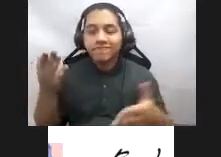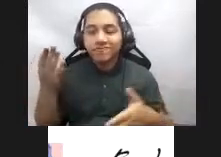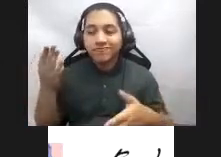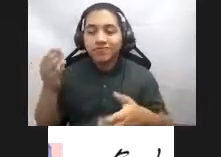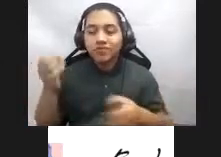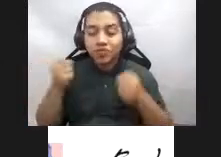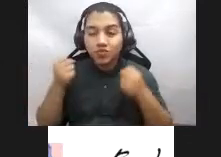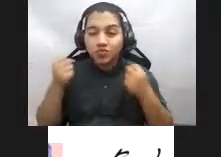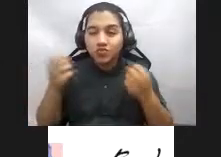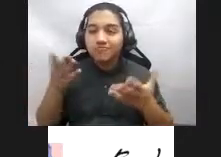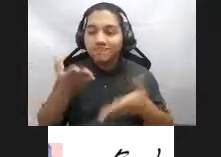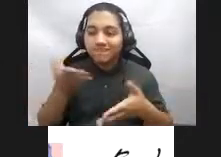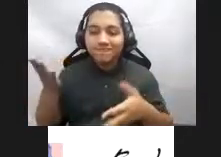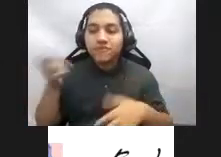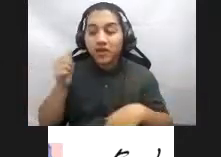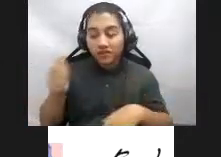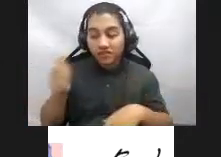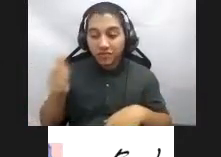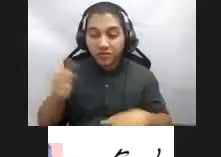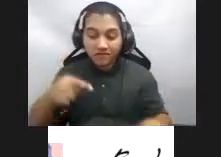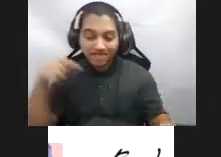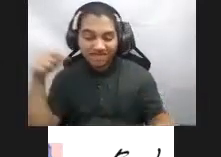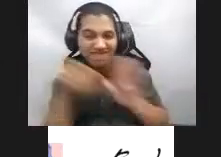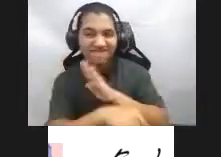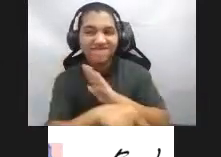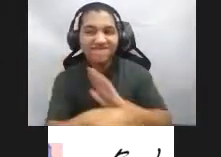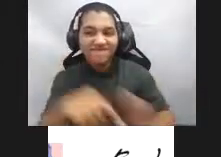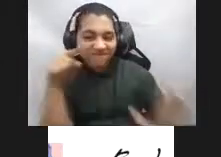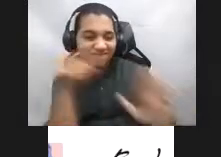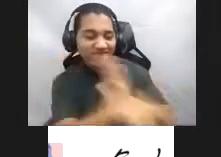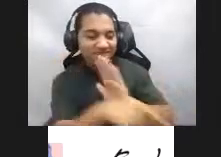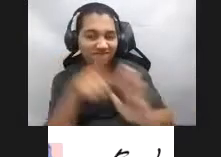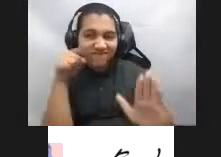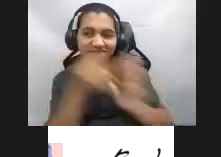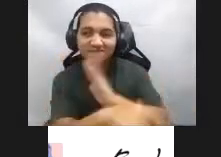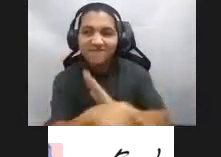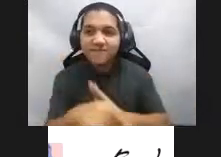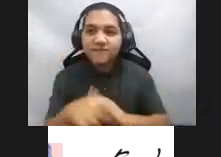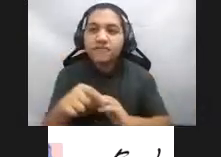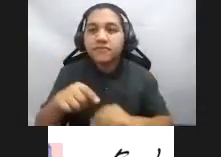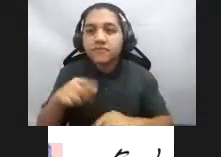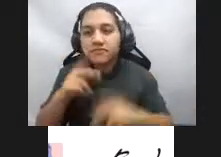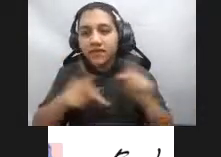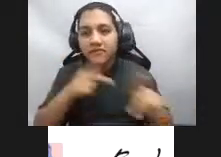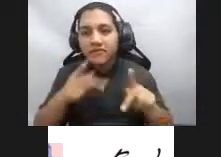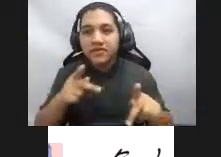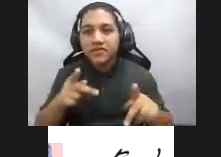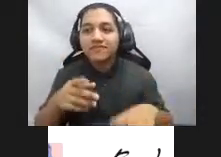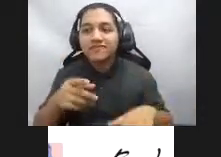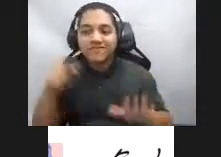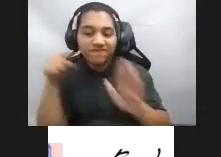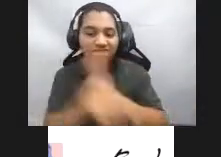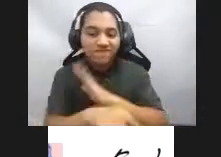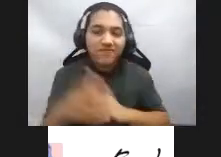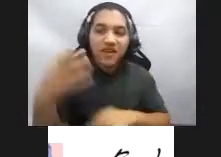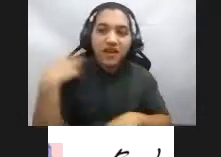la justicia en sus manos, cometiendo homicidio contra los mayorales, contra